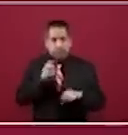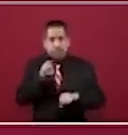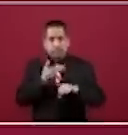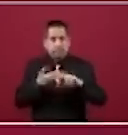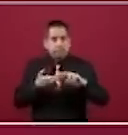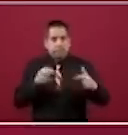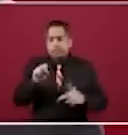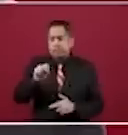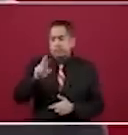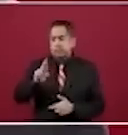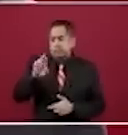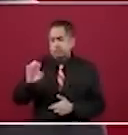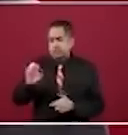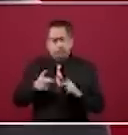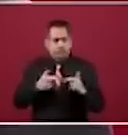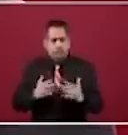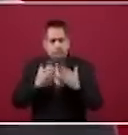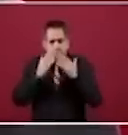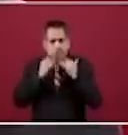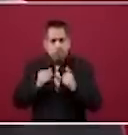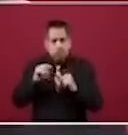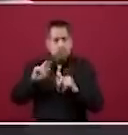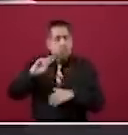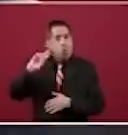exteriores no hay de la UNAM.